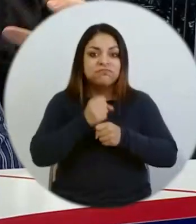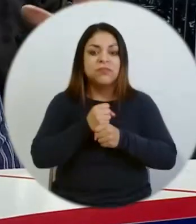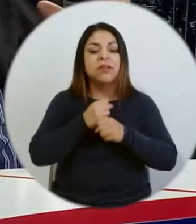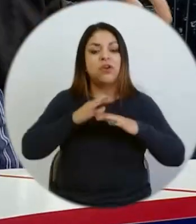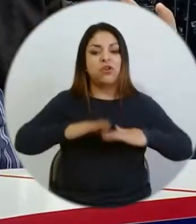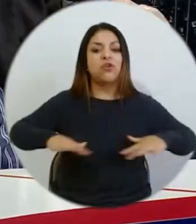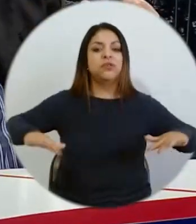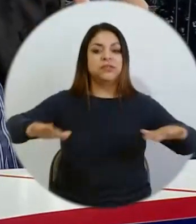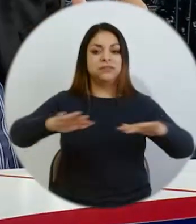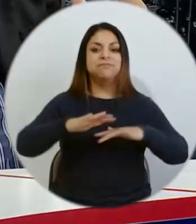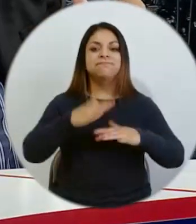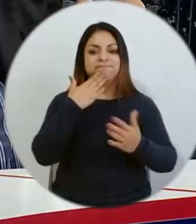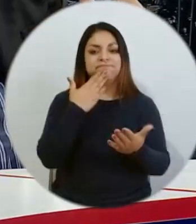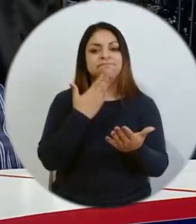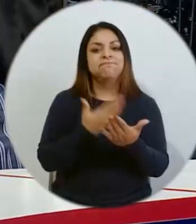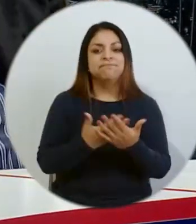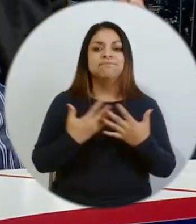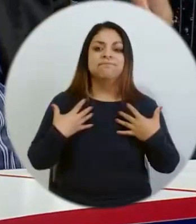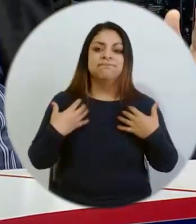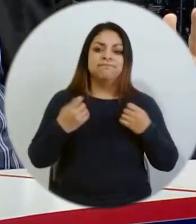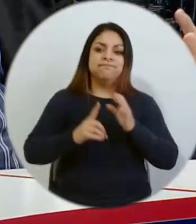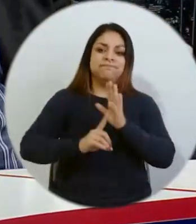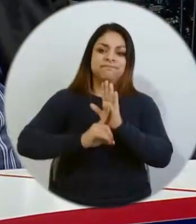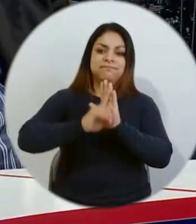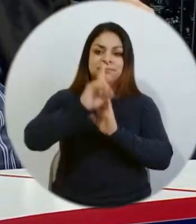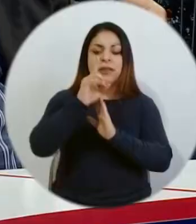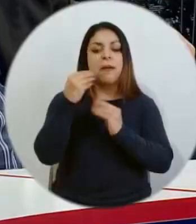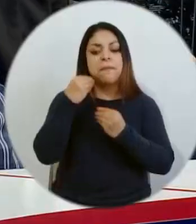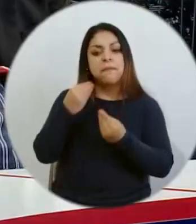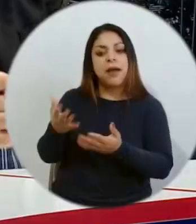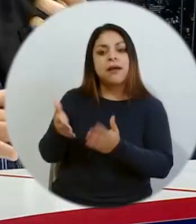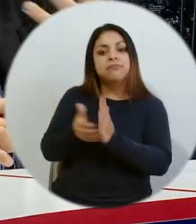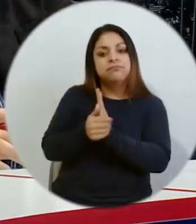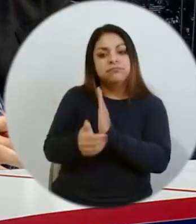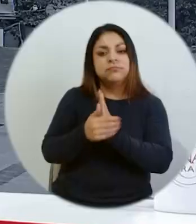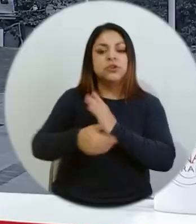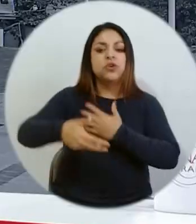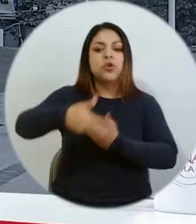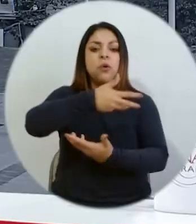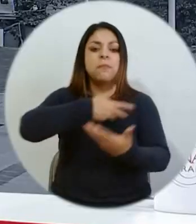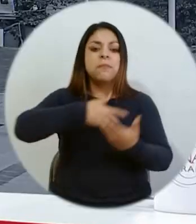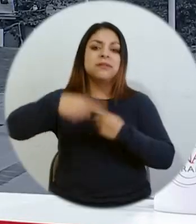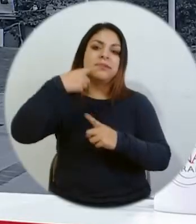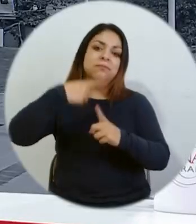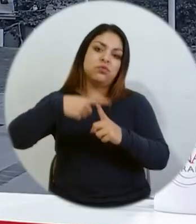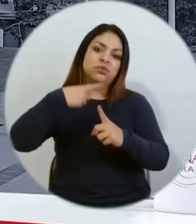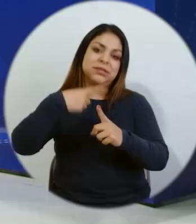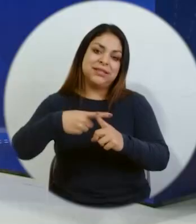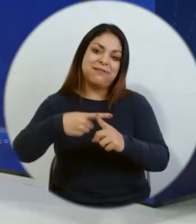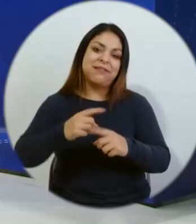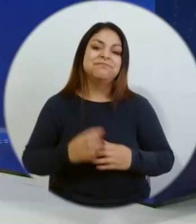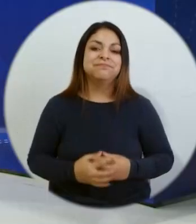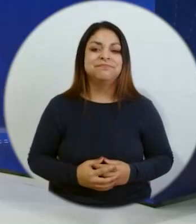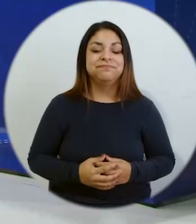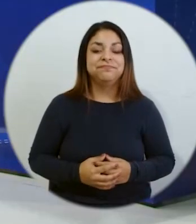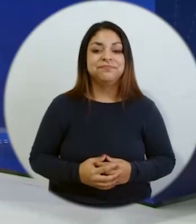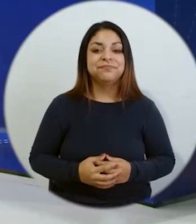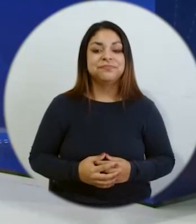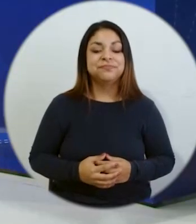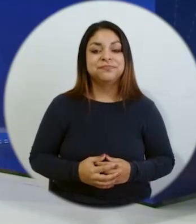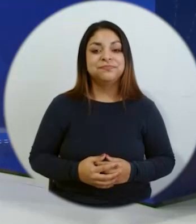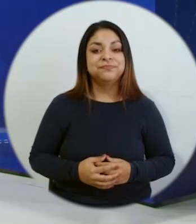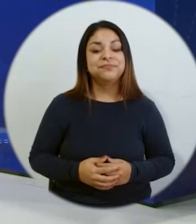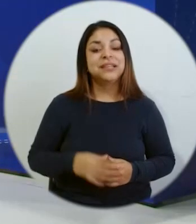han estado en contextos que han desarrollado en ellos habilidades para la convivencia positiva. Sí,